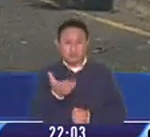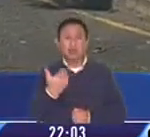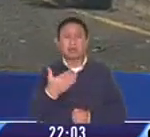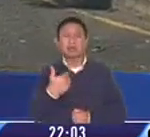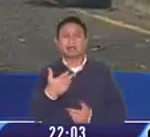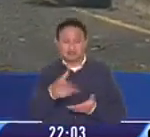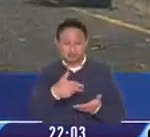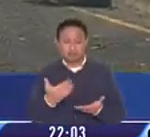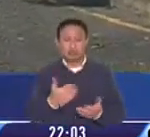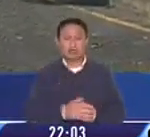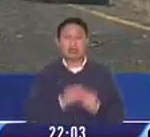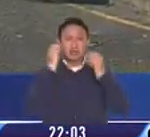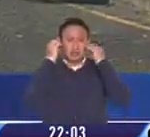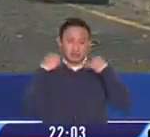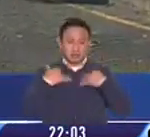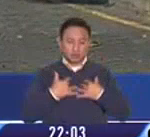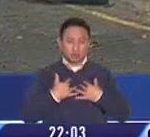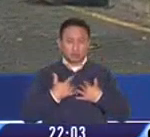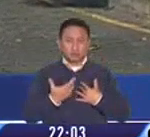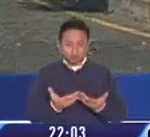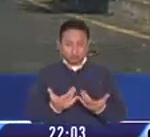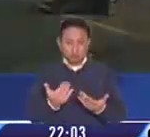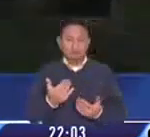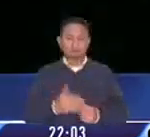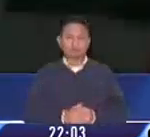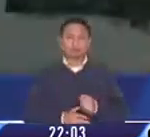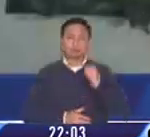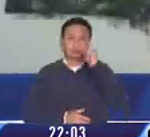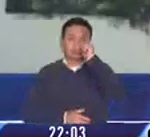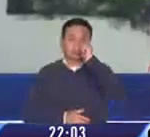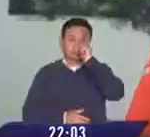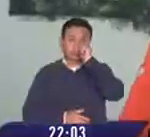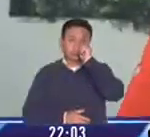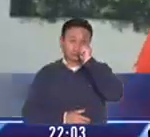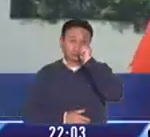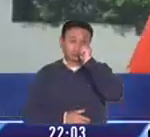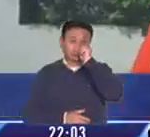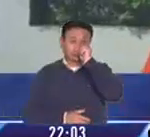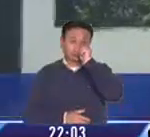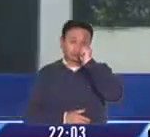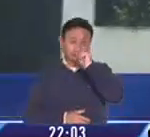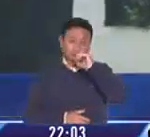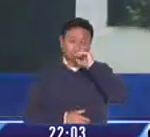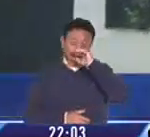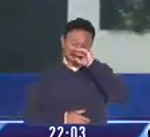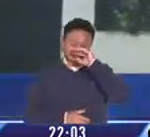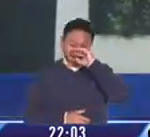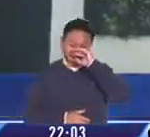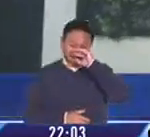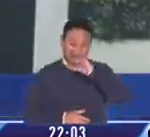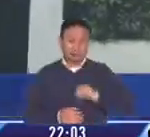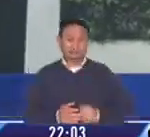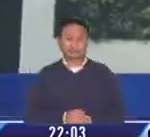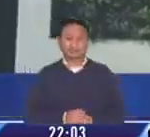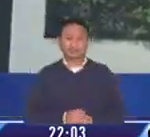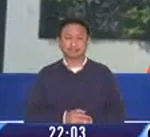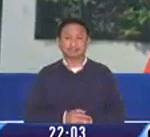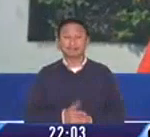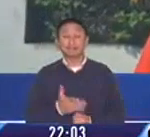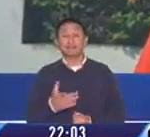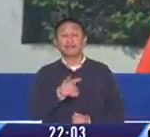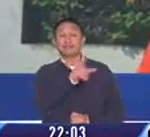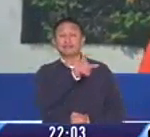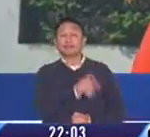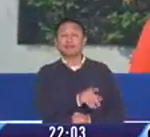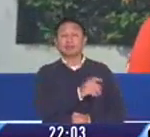el dinero, las joyas y otros artículos de valor. El motivo fue robo aparentemente. Lamentablemente la víctima,